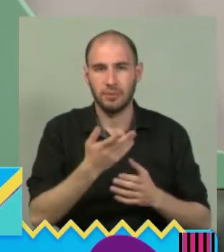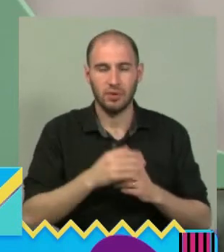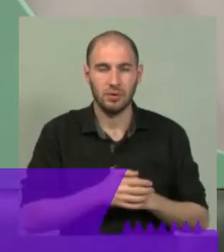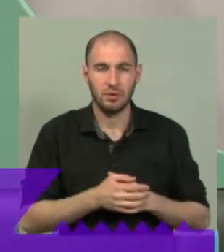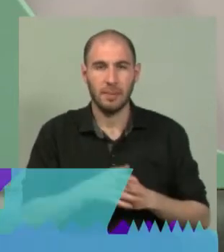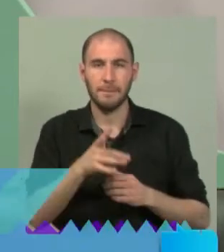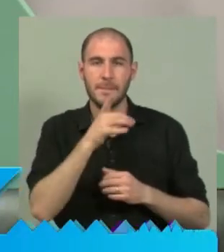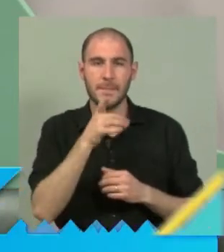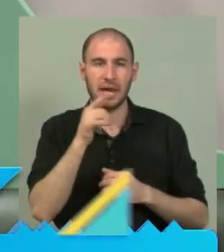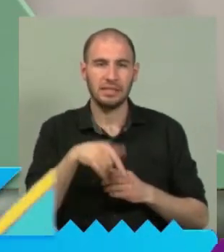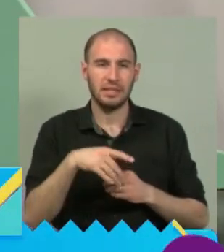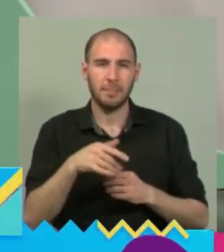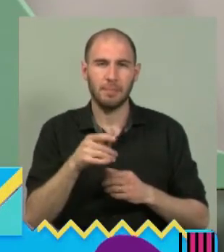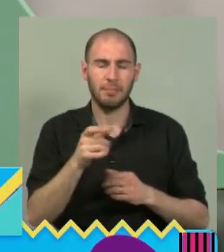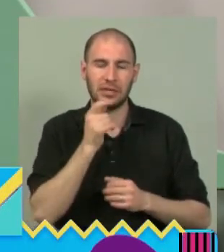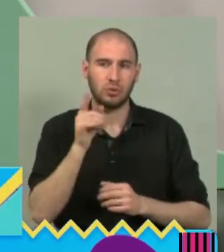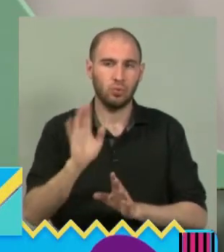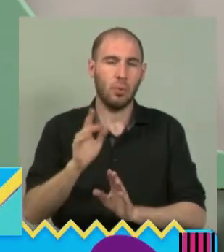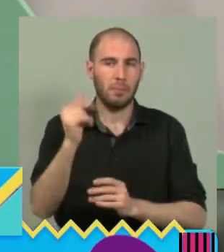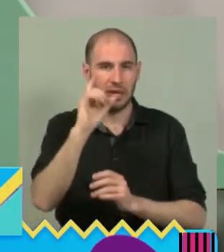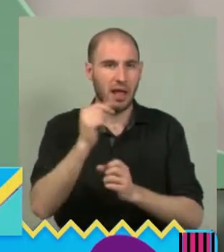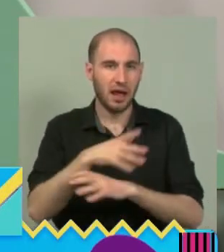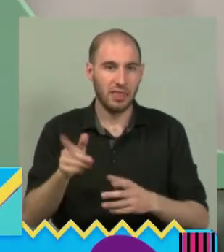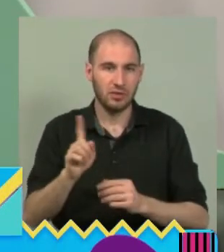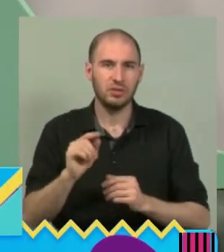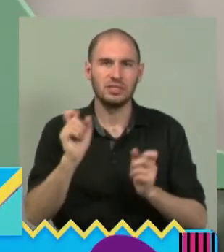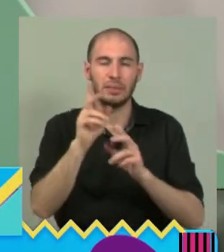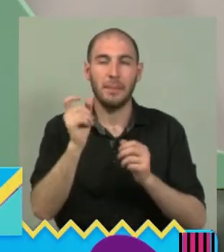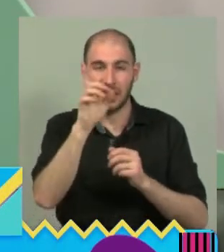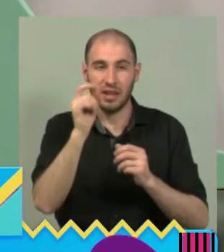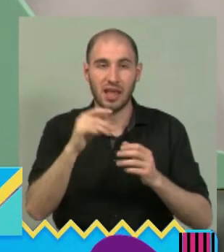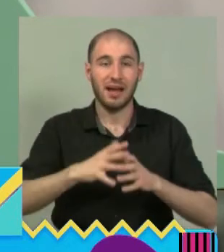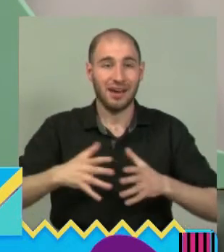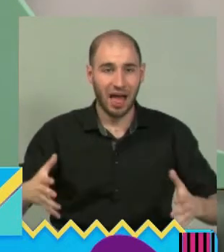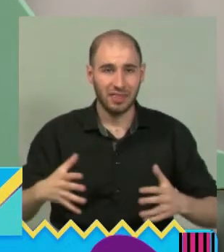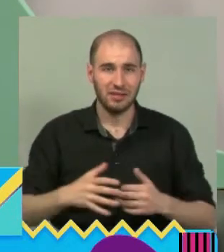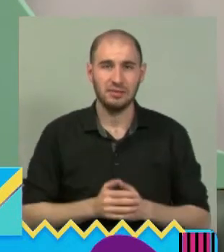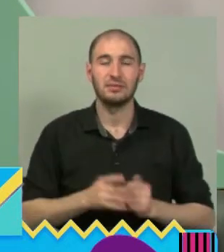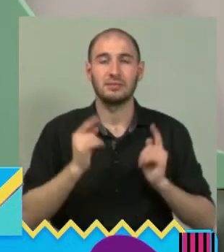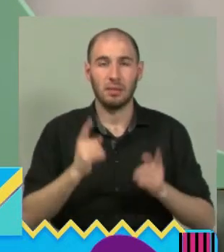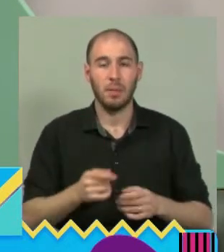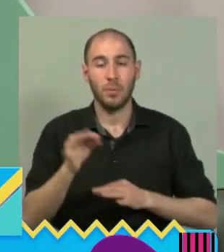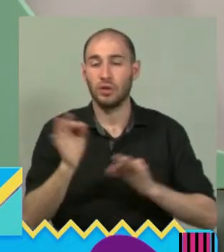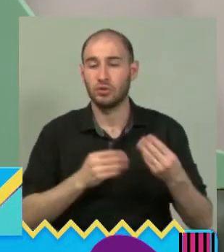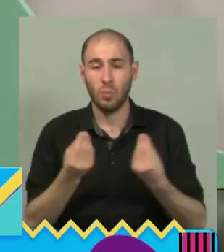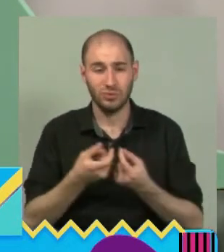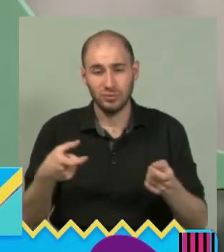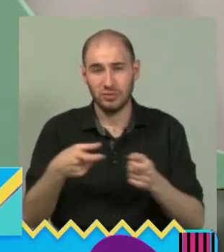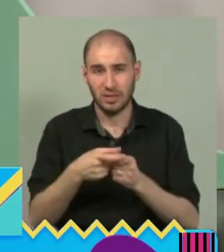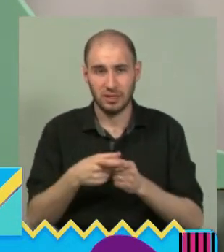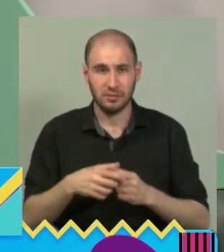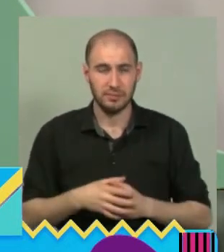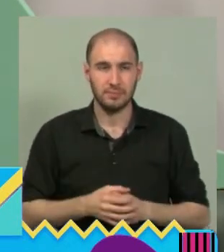eso que parece la mala palabra de la megaminería, que es la minería de gran escala. Ya hay también muchos proyectos pequeños